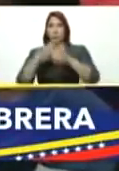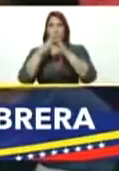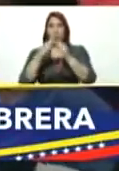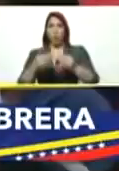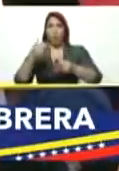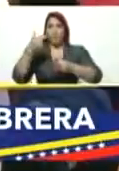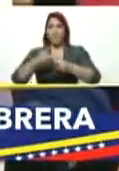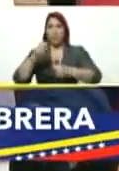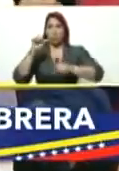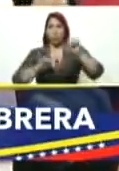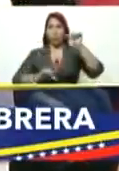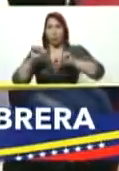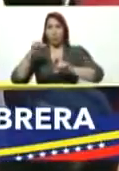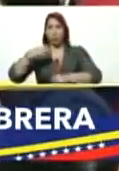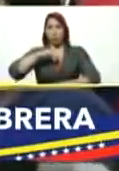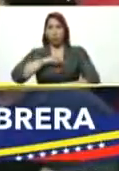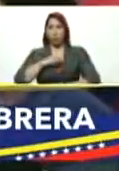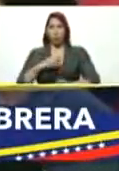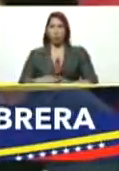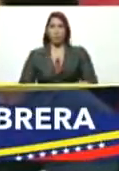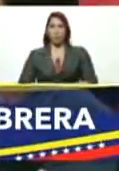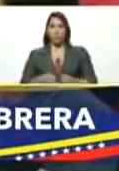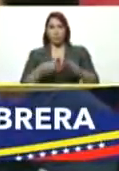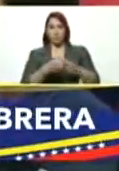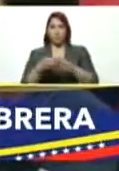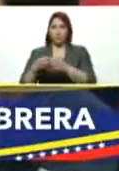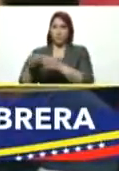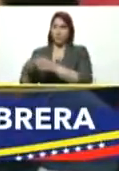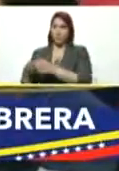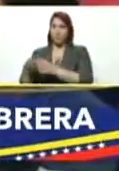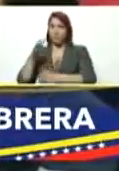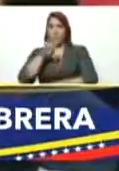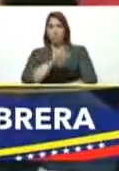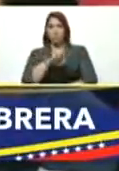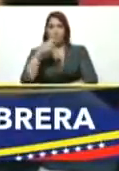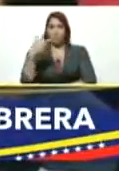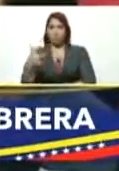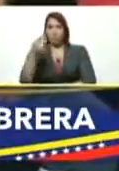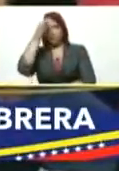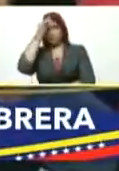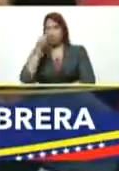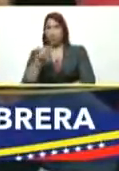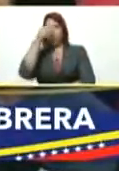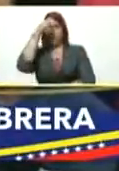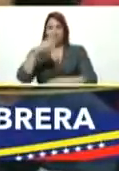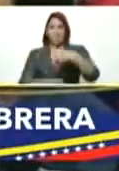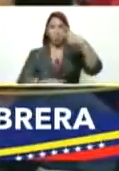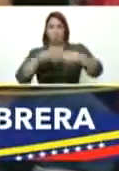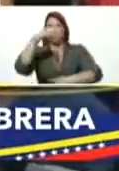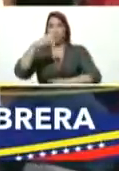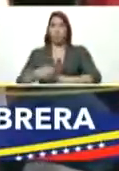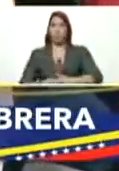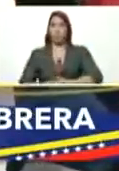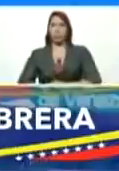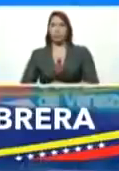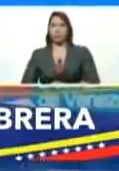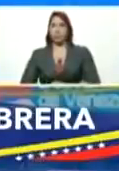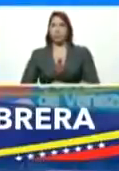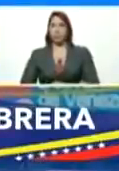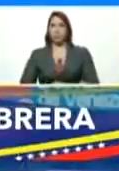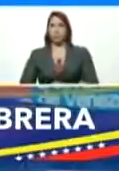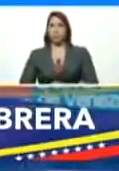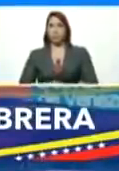petroquímica hemos conformado 43 consejos productivos las